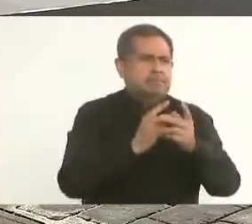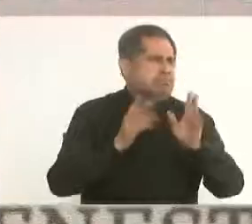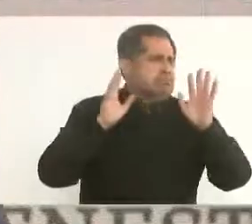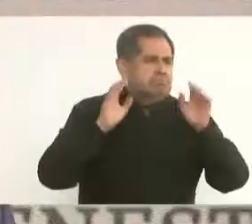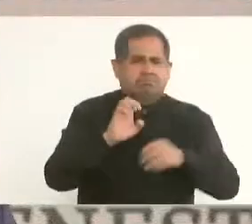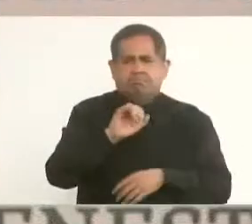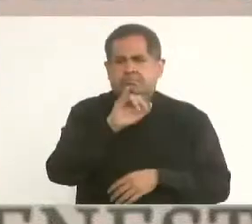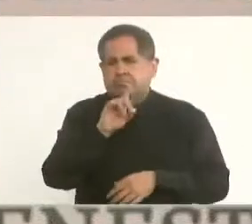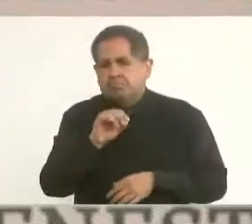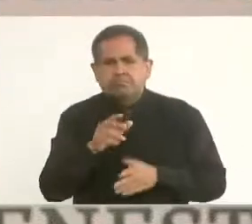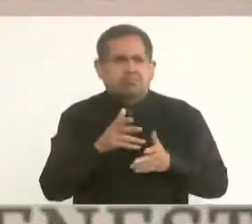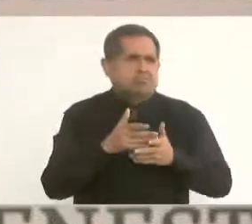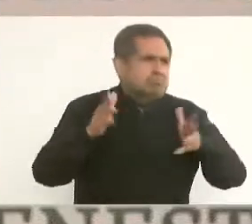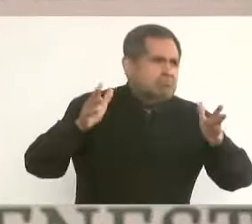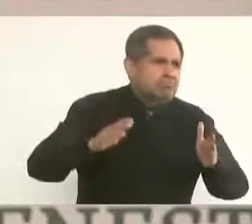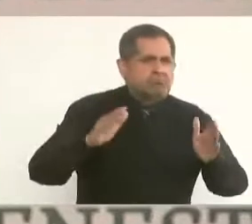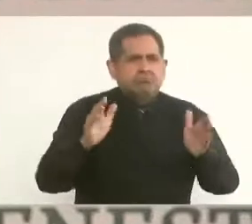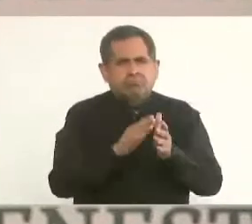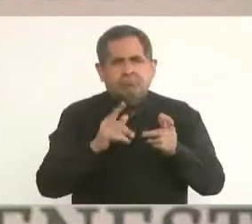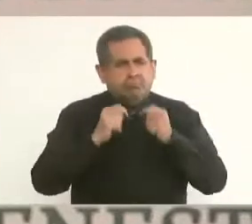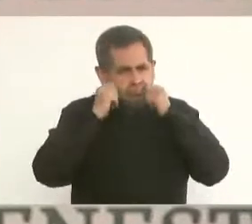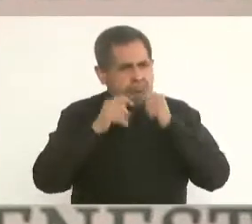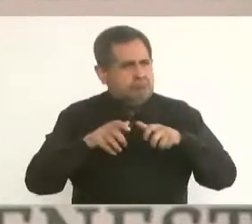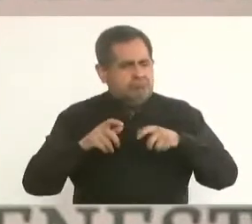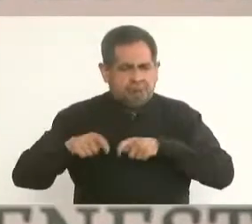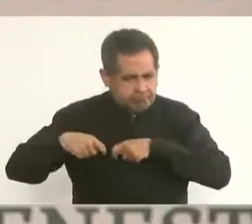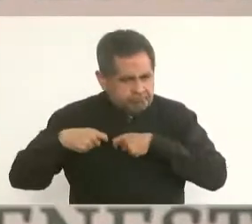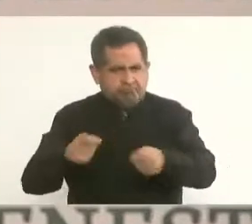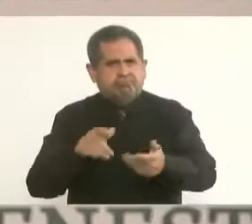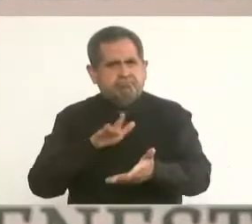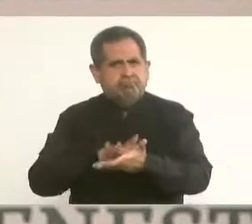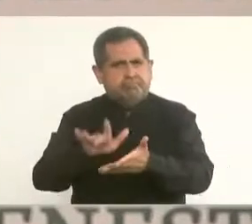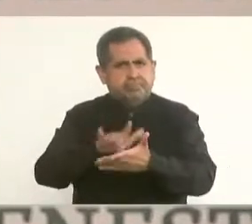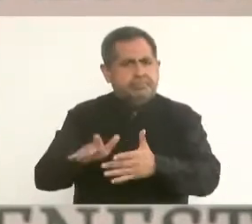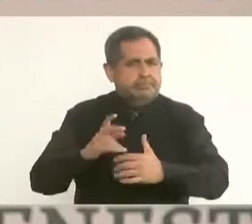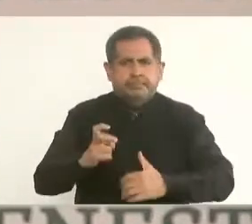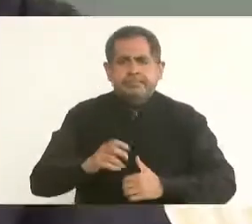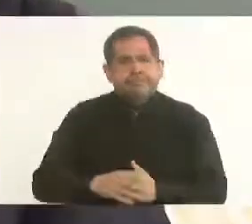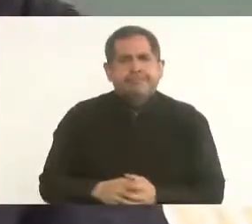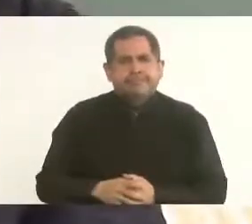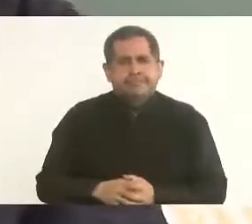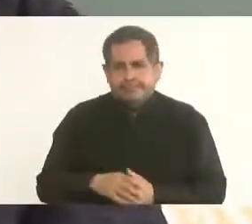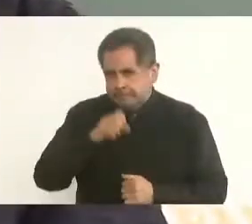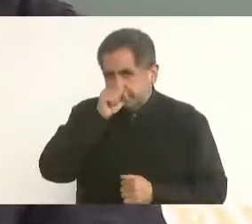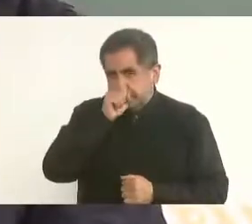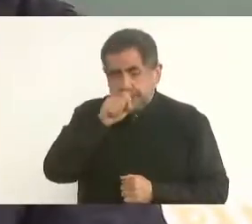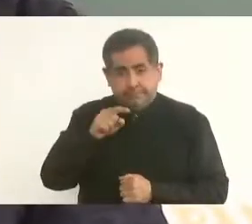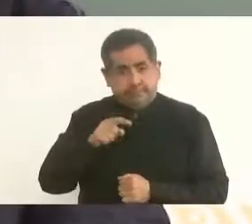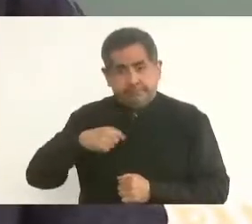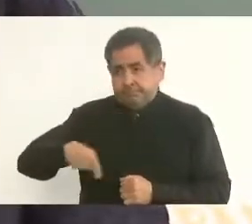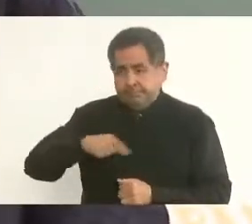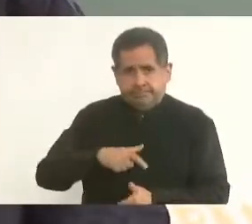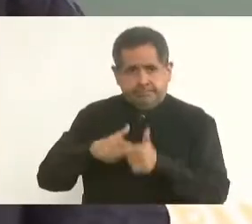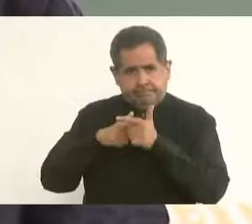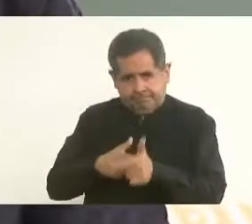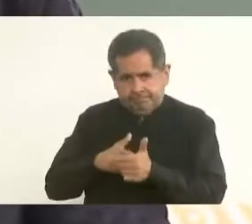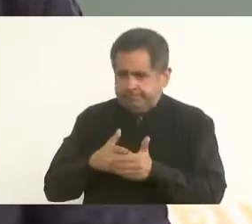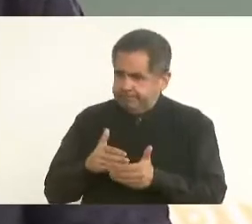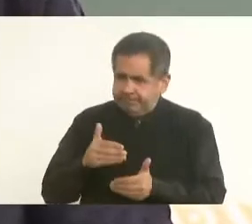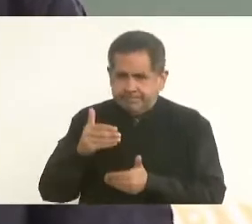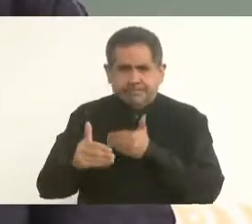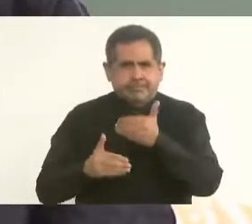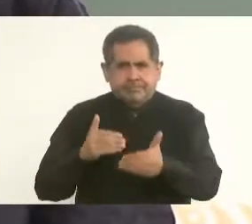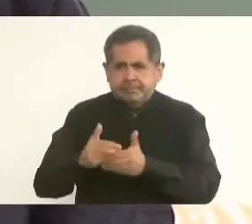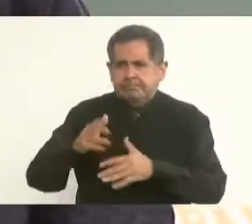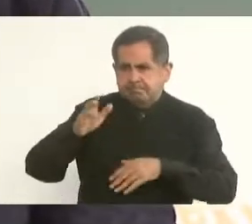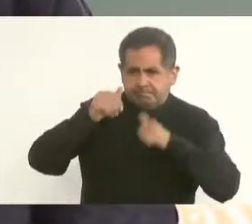ejidos, sean pequeñas propiedades. Y vamos a seguir avanzando, atendiendo